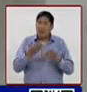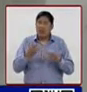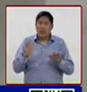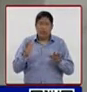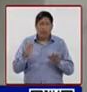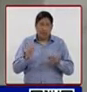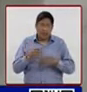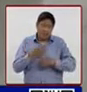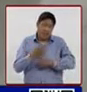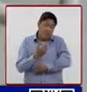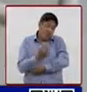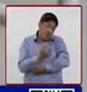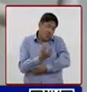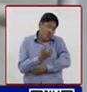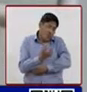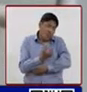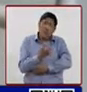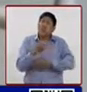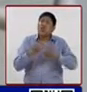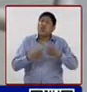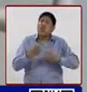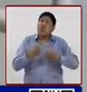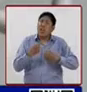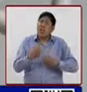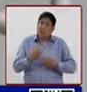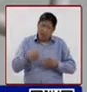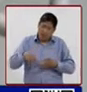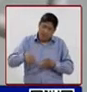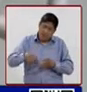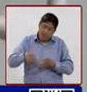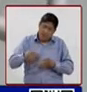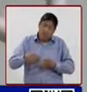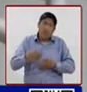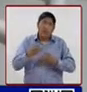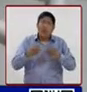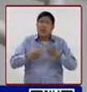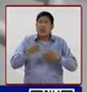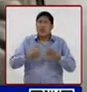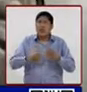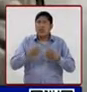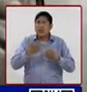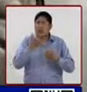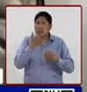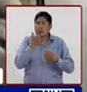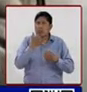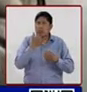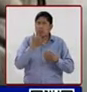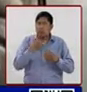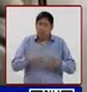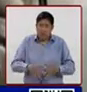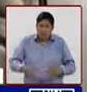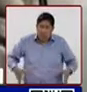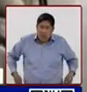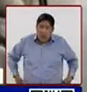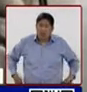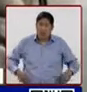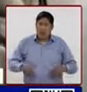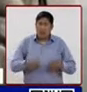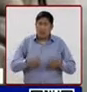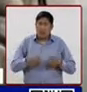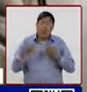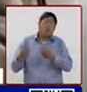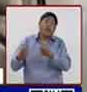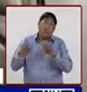le ha dado lechecita desde ayer, está tomando la fórmula que corresponde. La leche, cabe recalcar que la leche, los pañales y la ropita ha